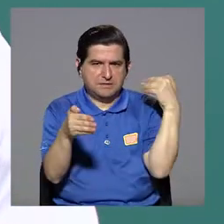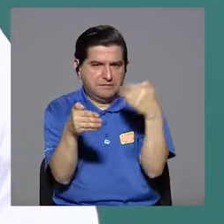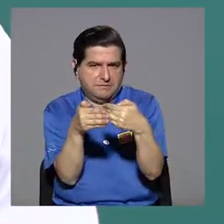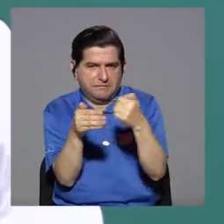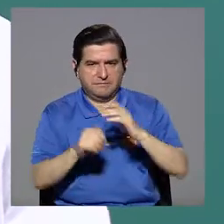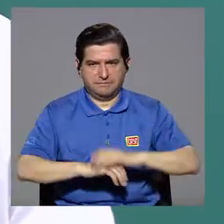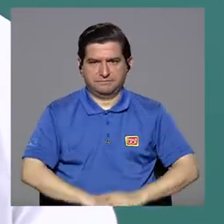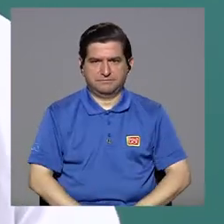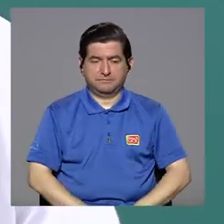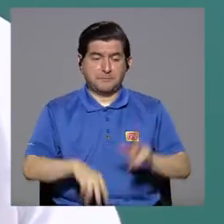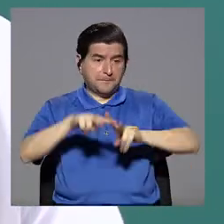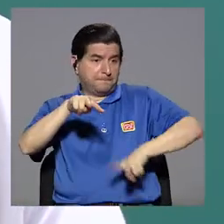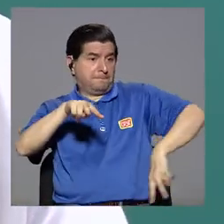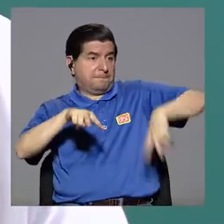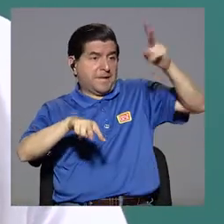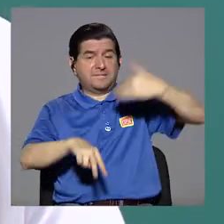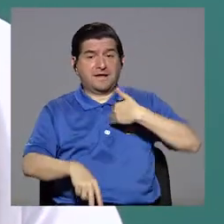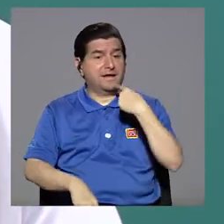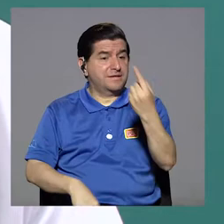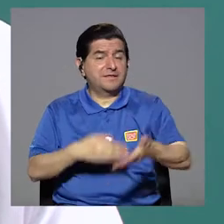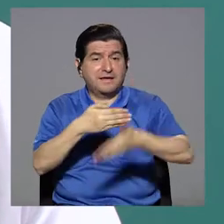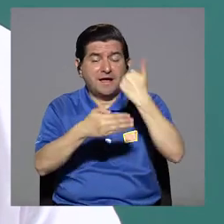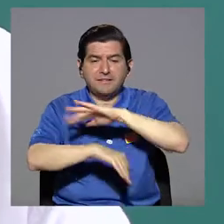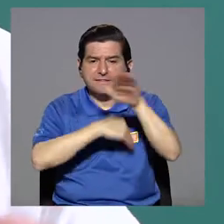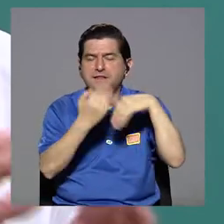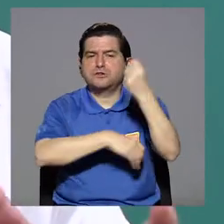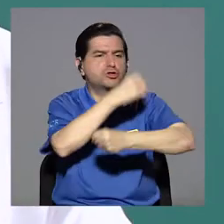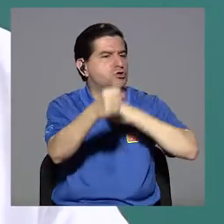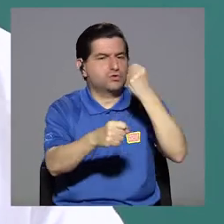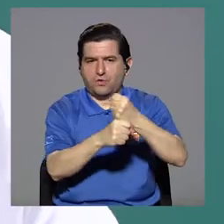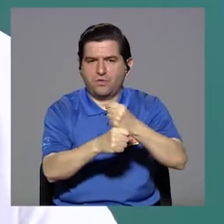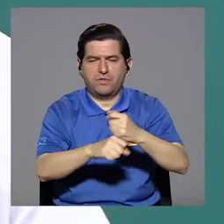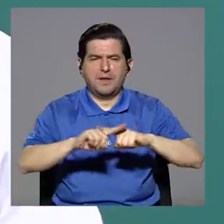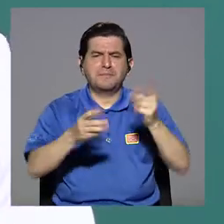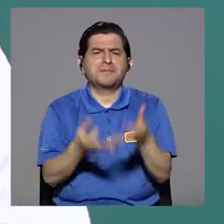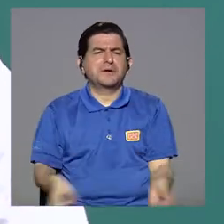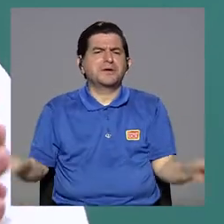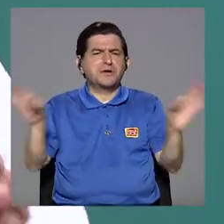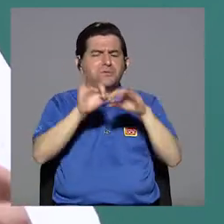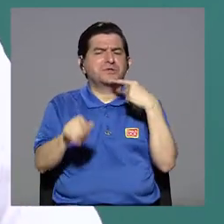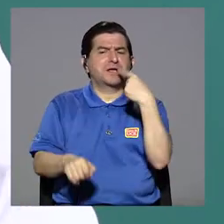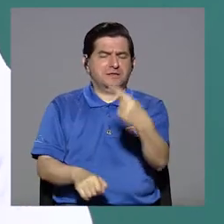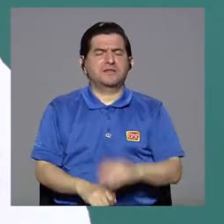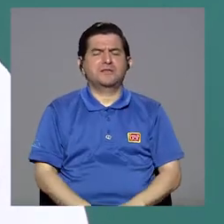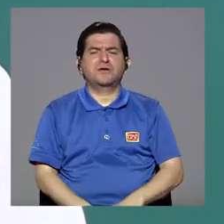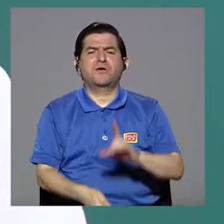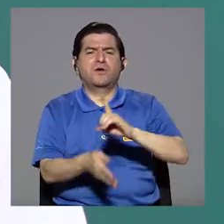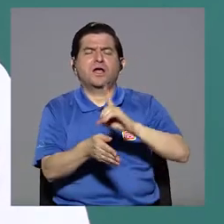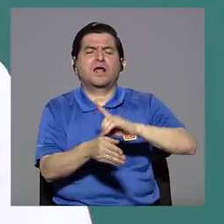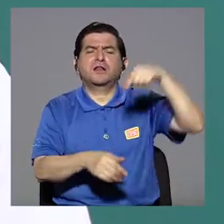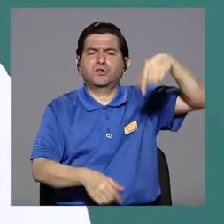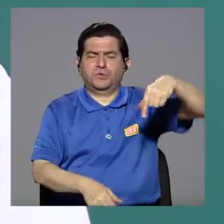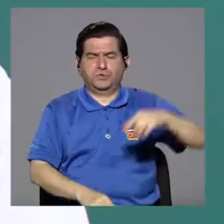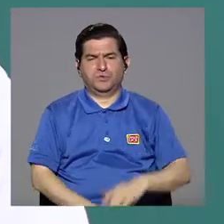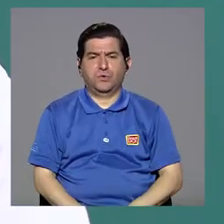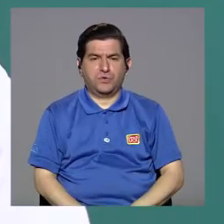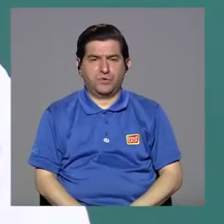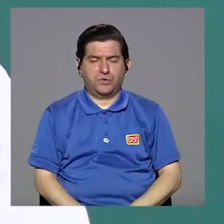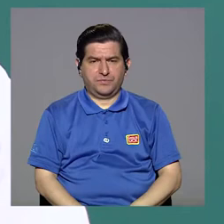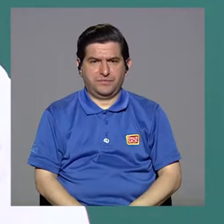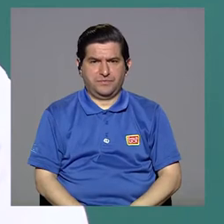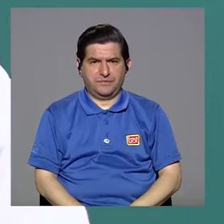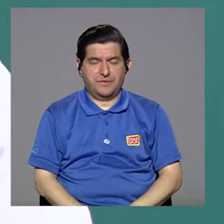cerca y la ventaja que tenía como el mencionado todas las edades pero algo muy importante que mencionó el doctor que es no